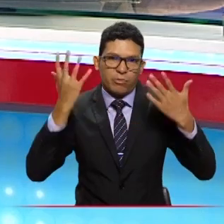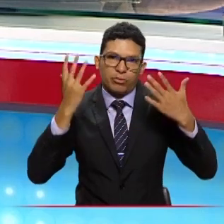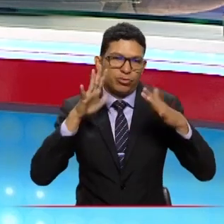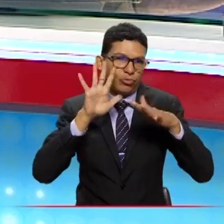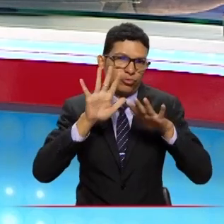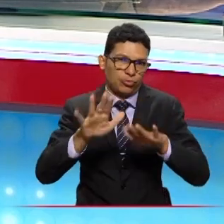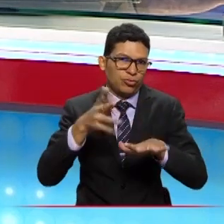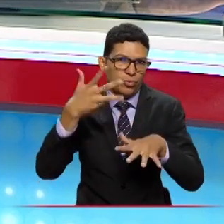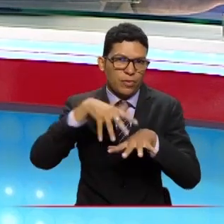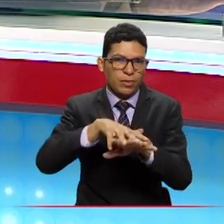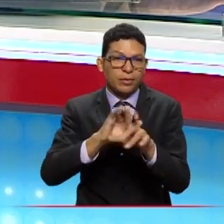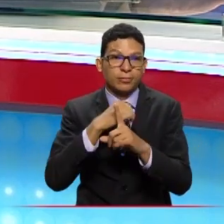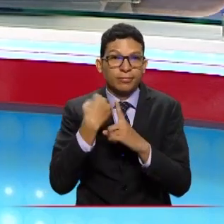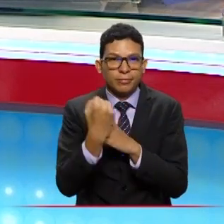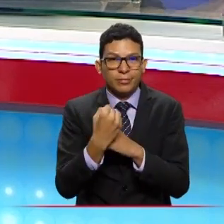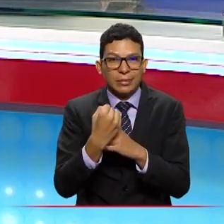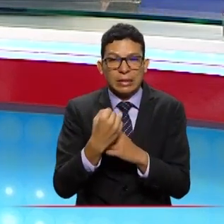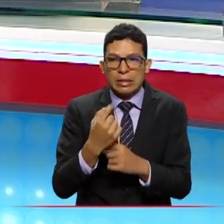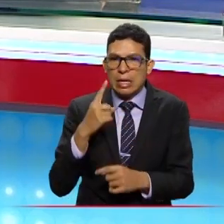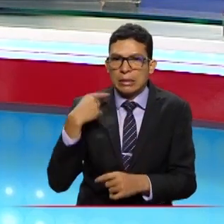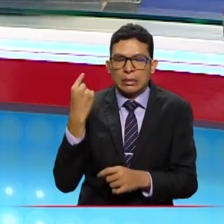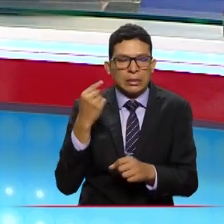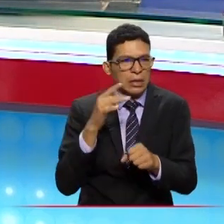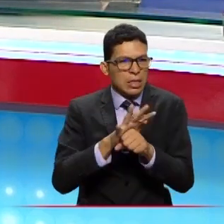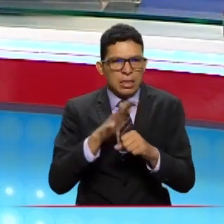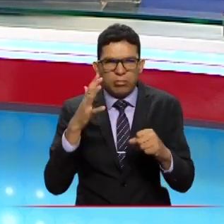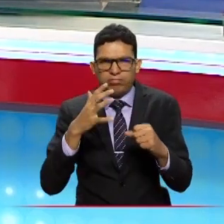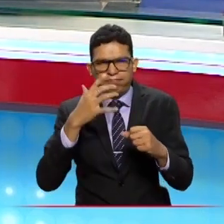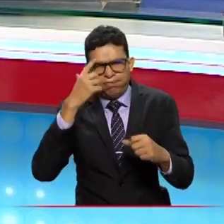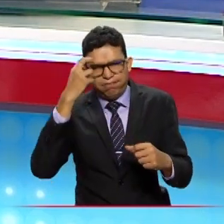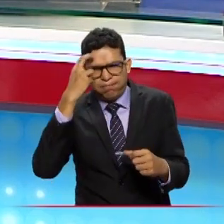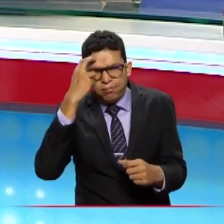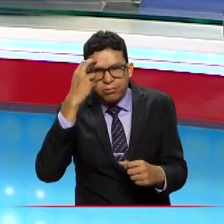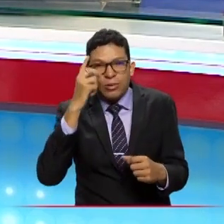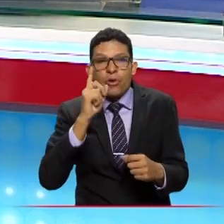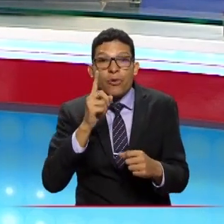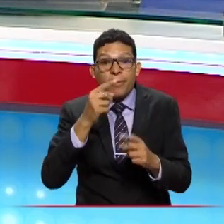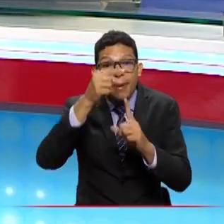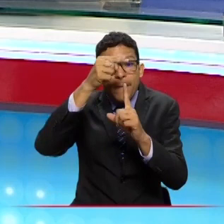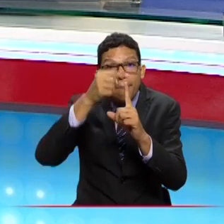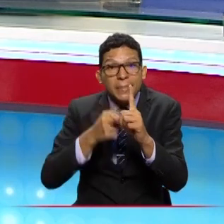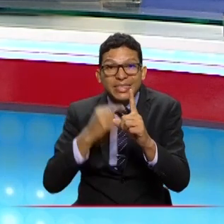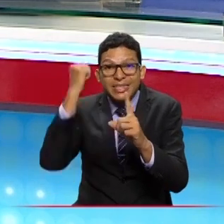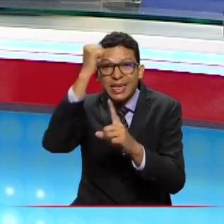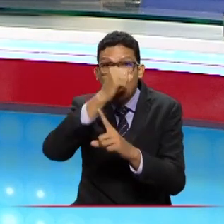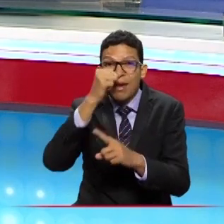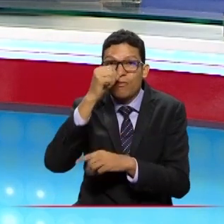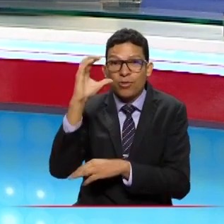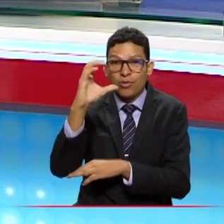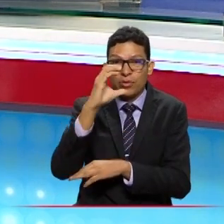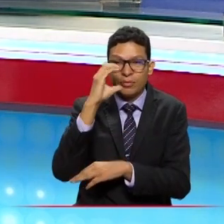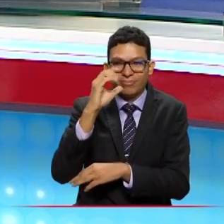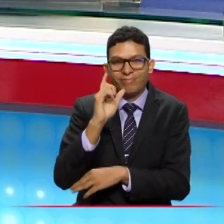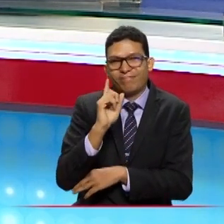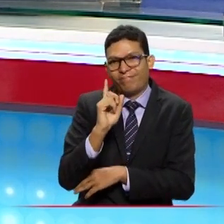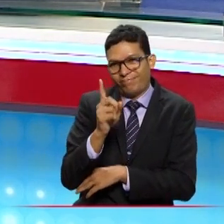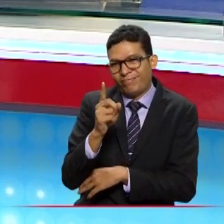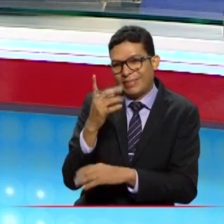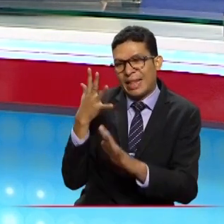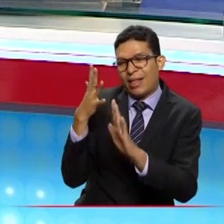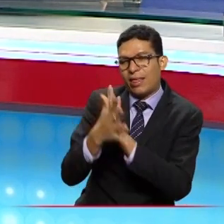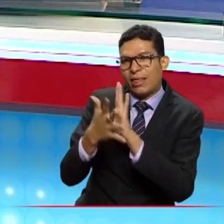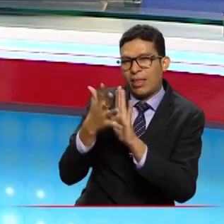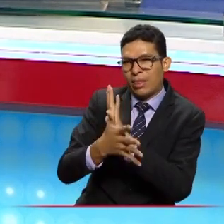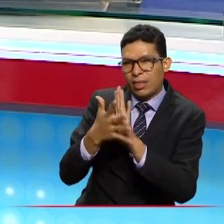el rechazo de la comunidad y de las autoridades que justamente en el mes de la afrocolombianidad llaman la atención sobre este tipo de comentarios